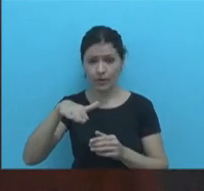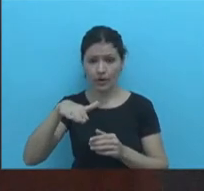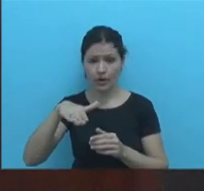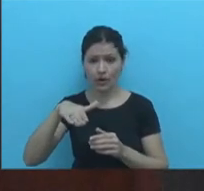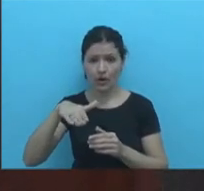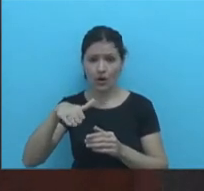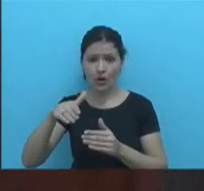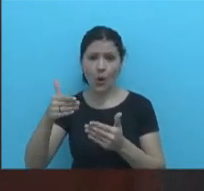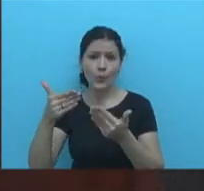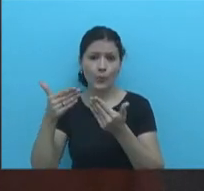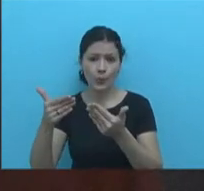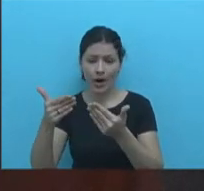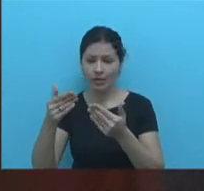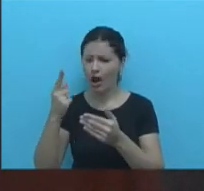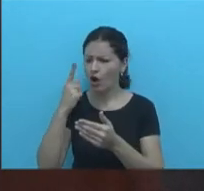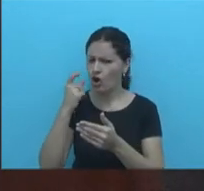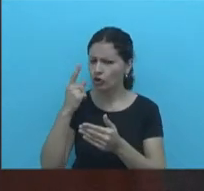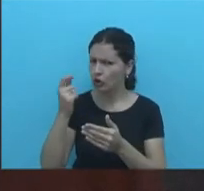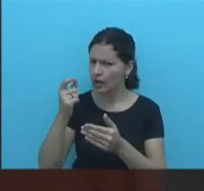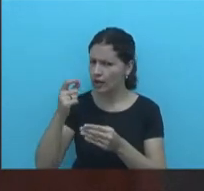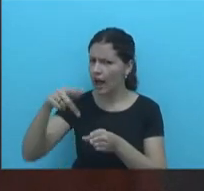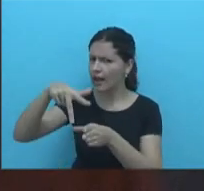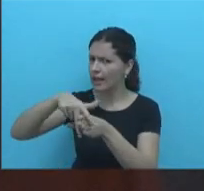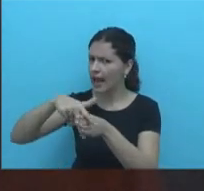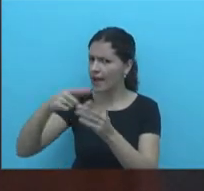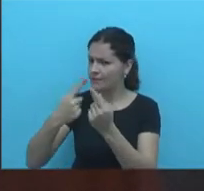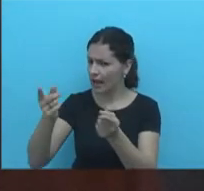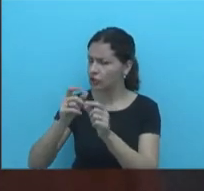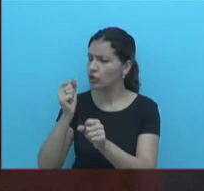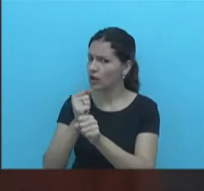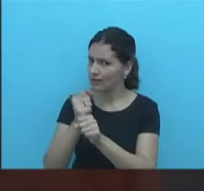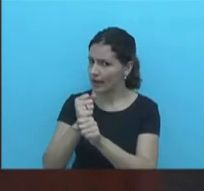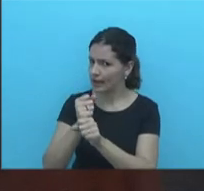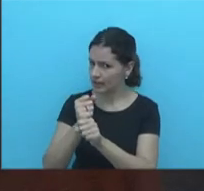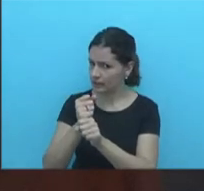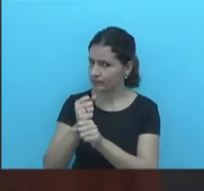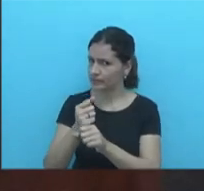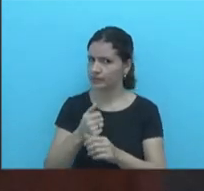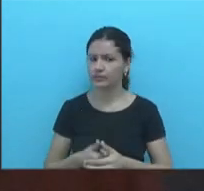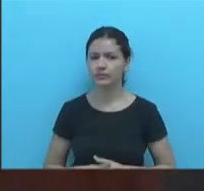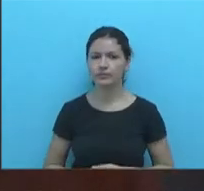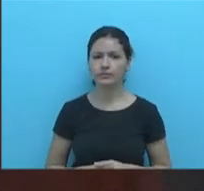el trabajo esté reglamentado y controlado por la sociedad protectora.